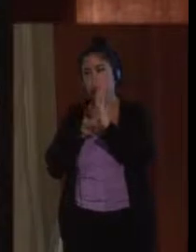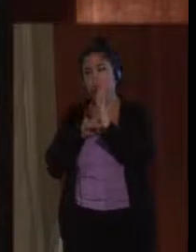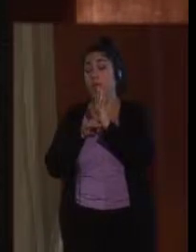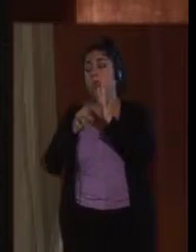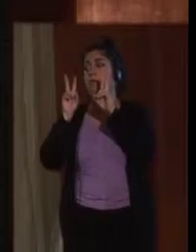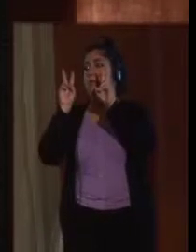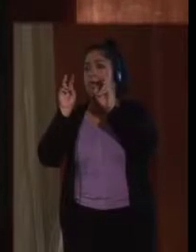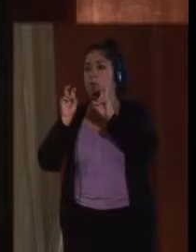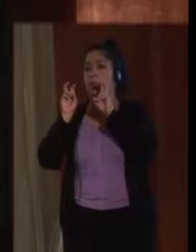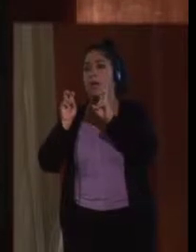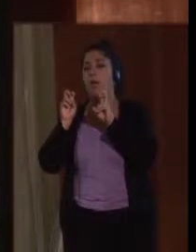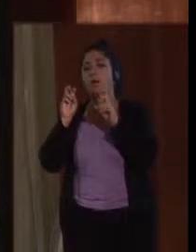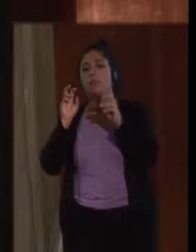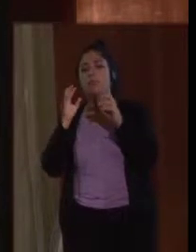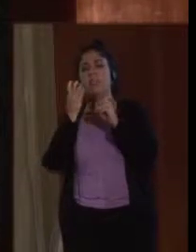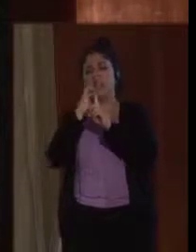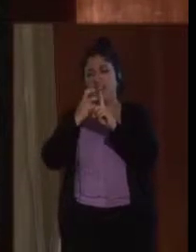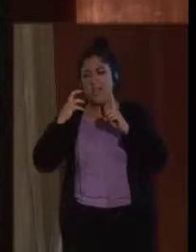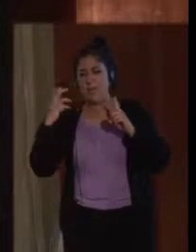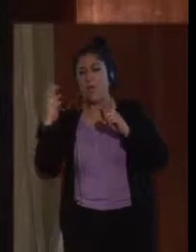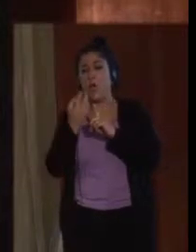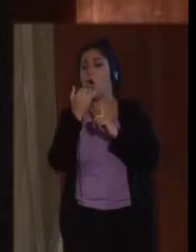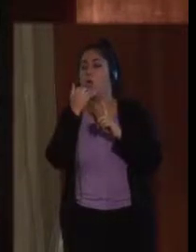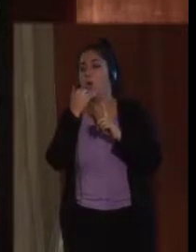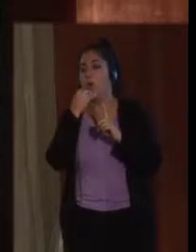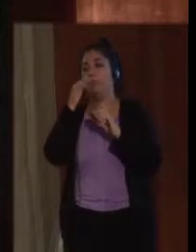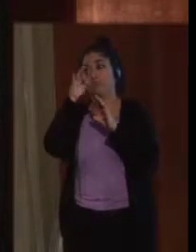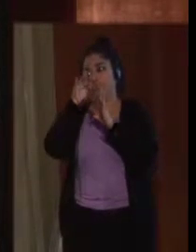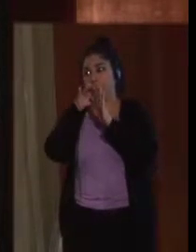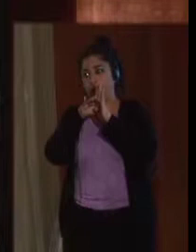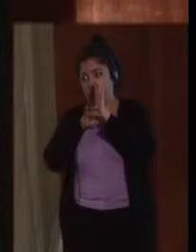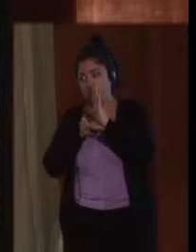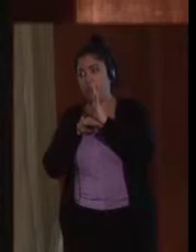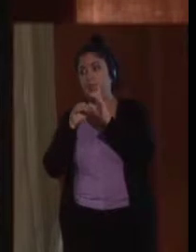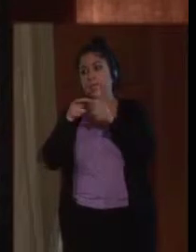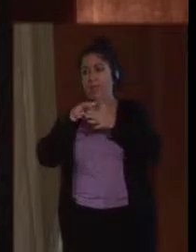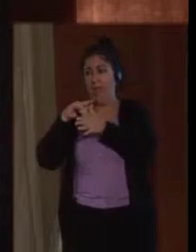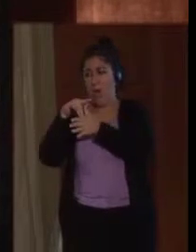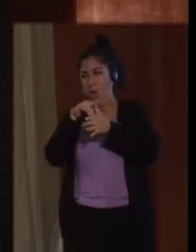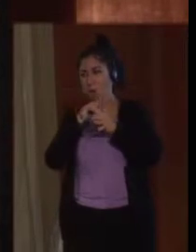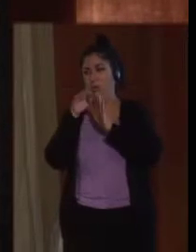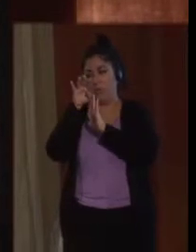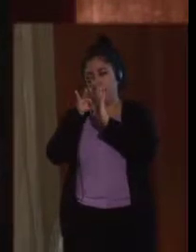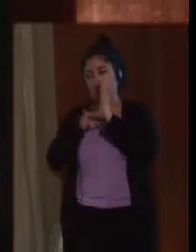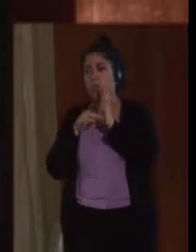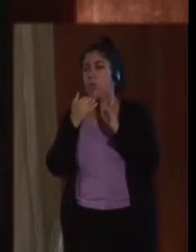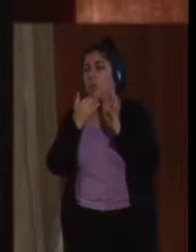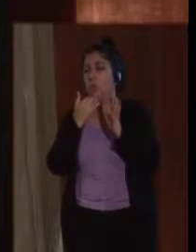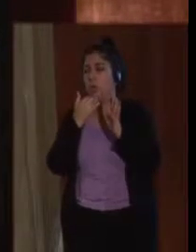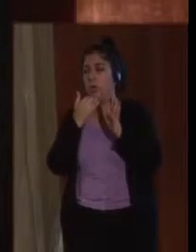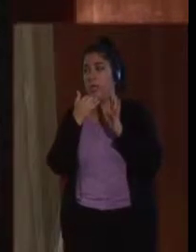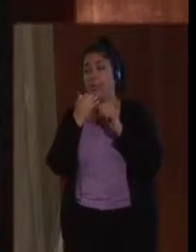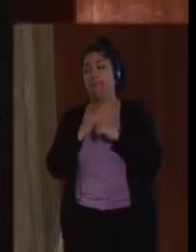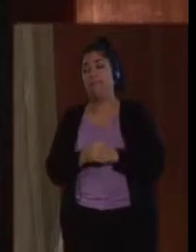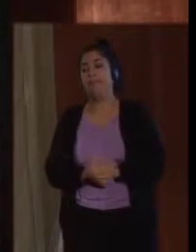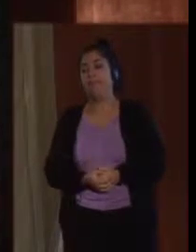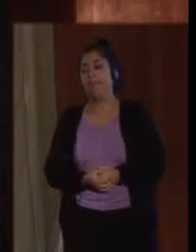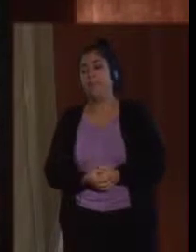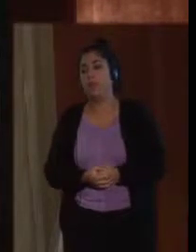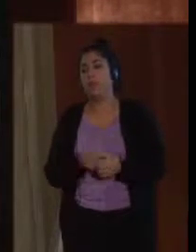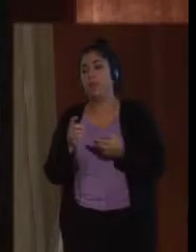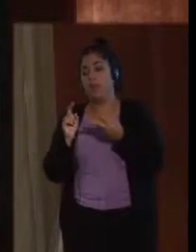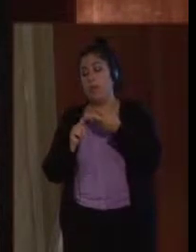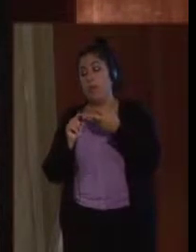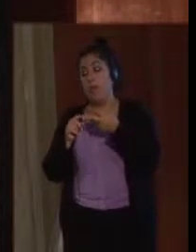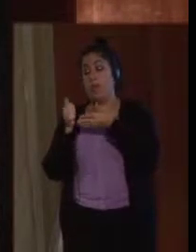y el cambio climático en la inversión pública. Asimismo, para finalizar, quiero hacerles la invitación, dentro de